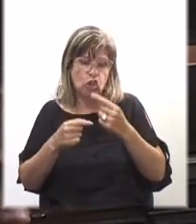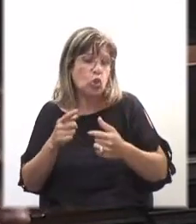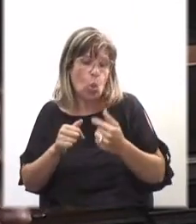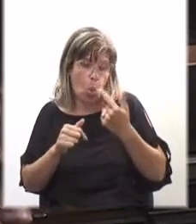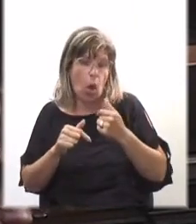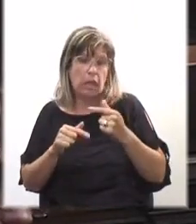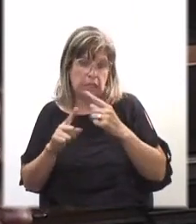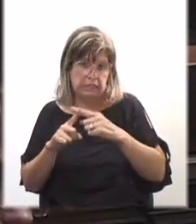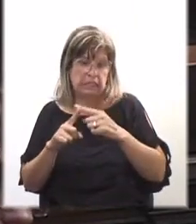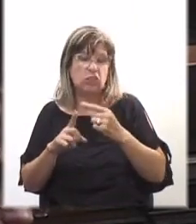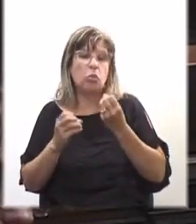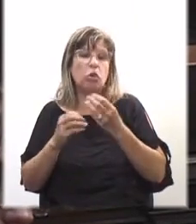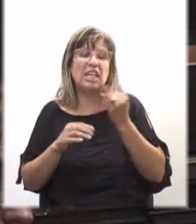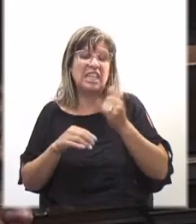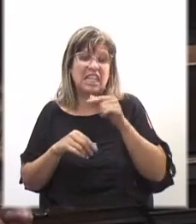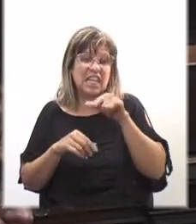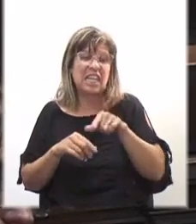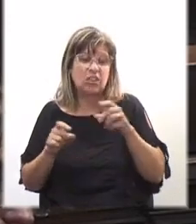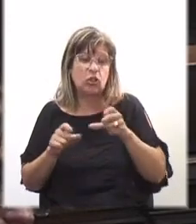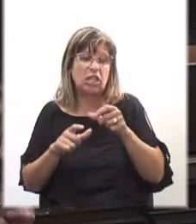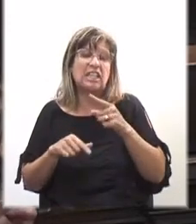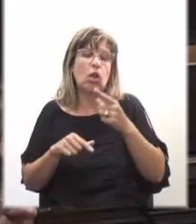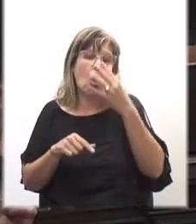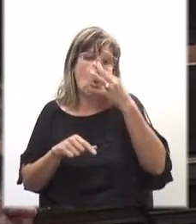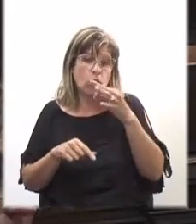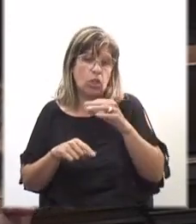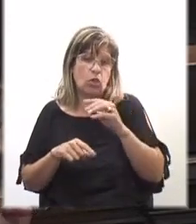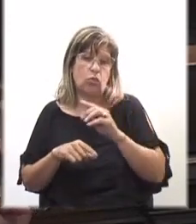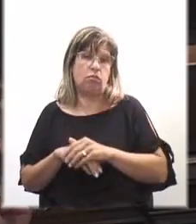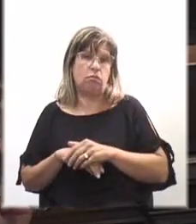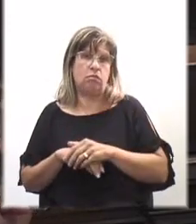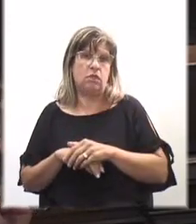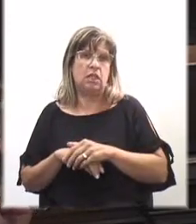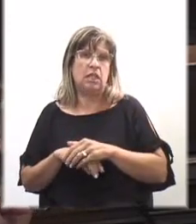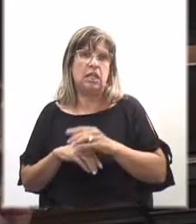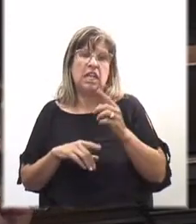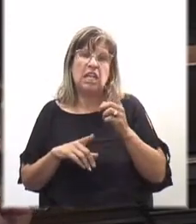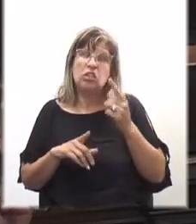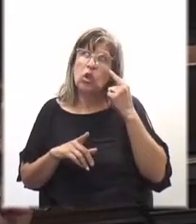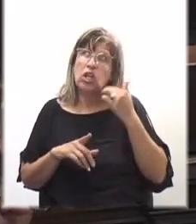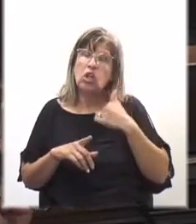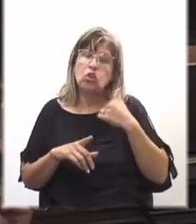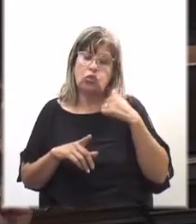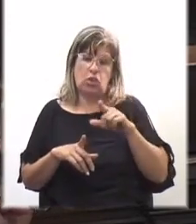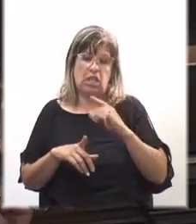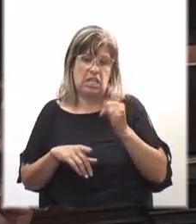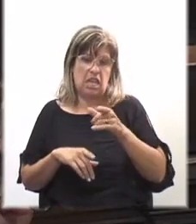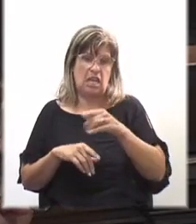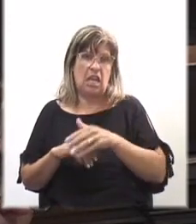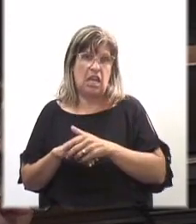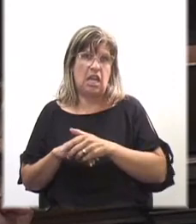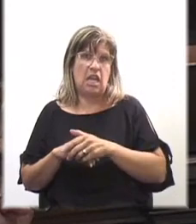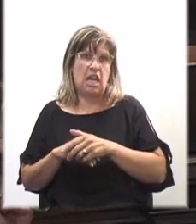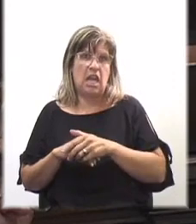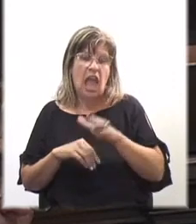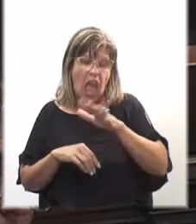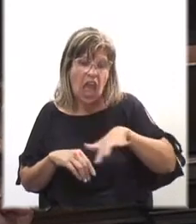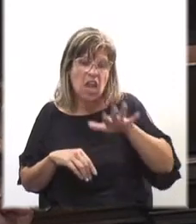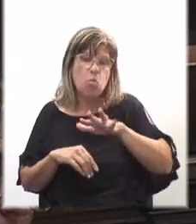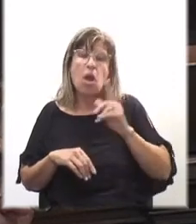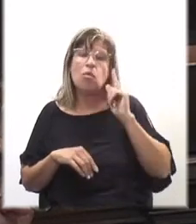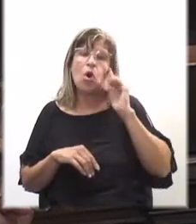hace únicos, no mejores, pero únicos. Eso es lo que a mí me parece que tiene el pueblo